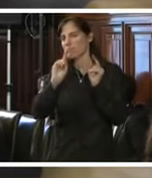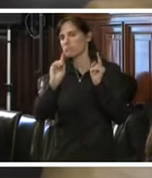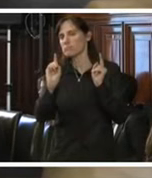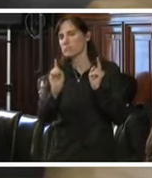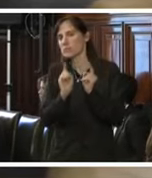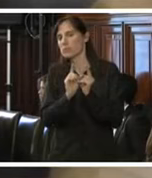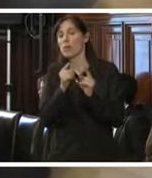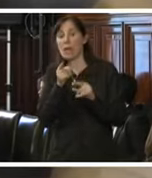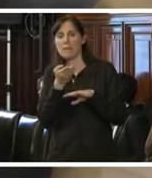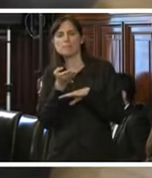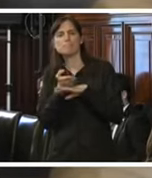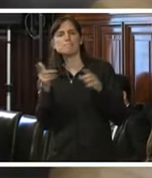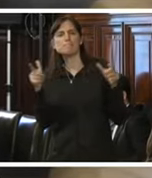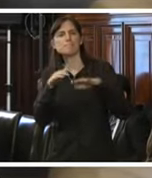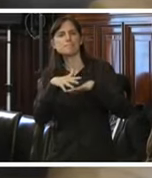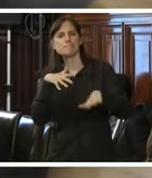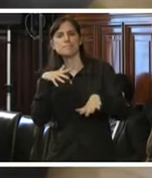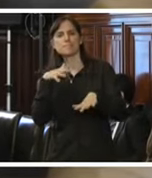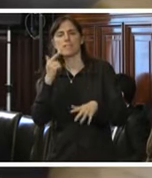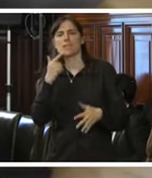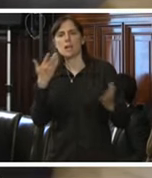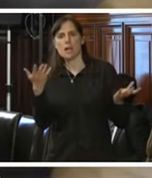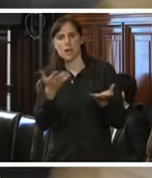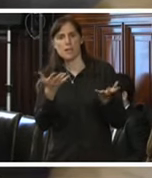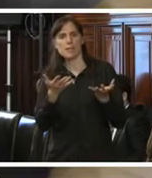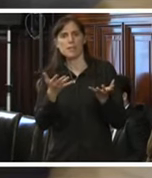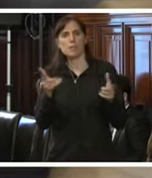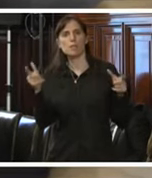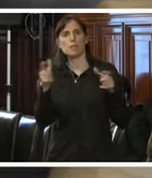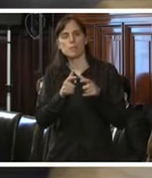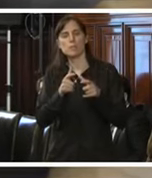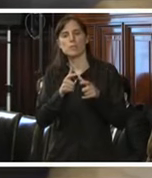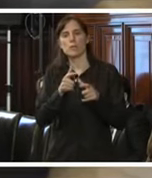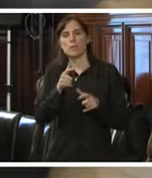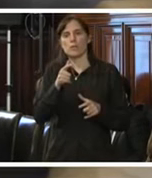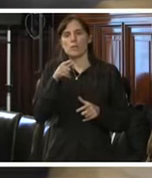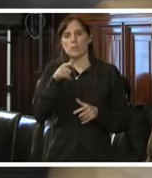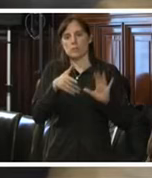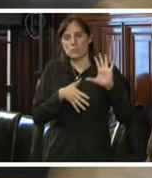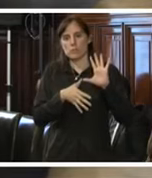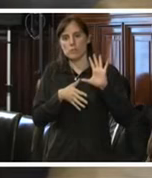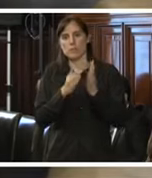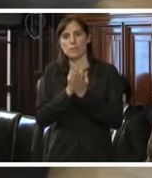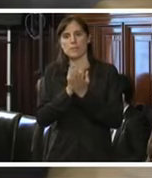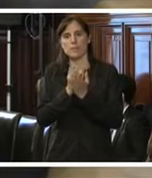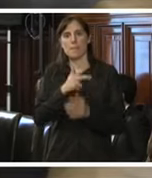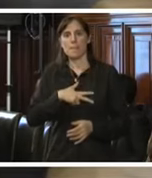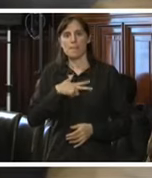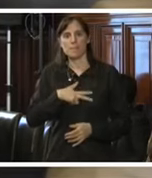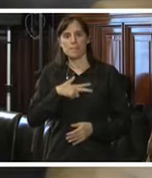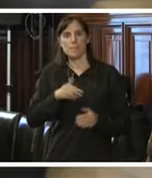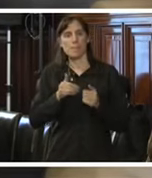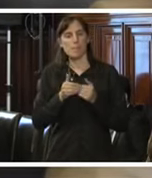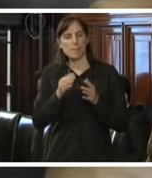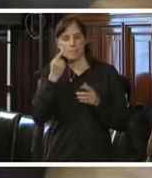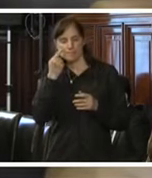esta solicitud de audiencia que tuvo a bien conceder la Comisión Interamericana de Derechos Humanos, desde el punto de